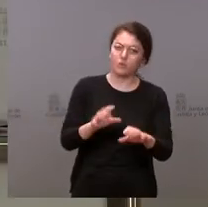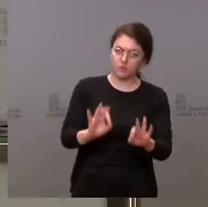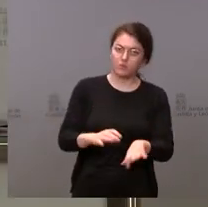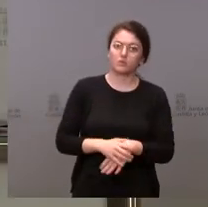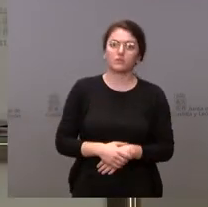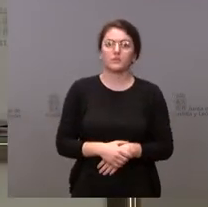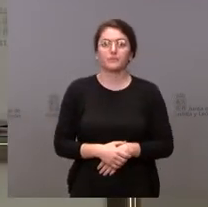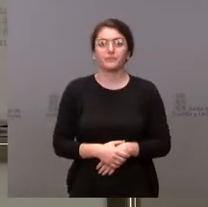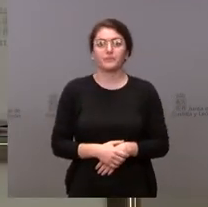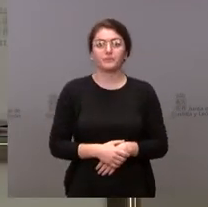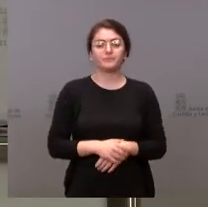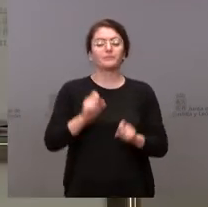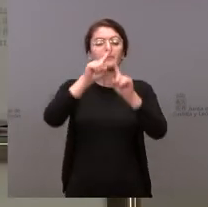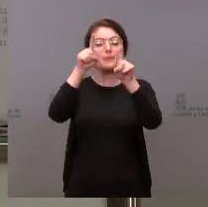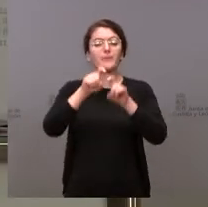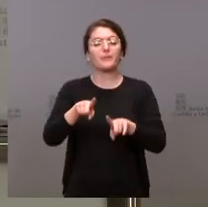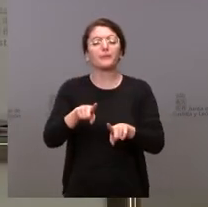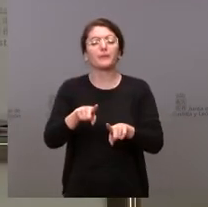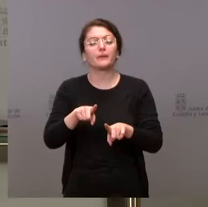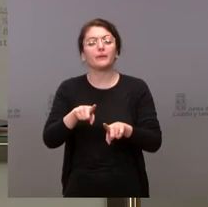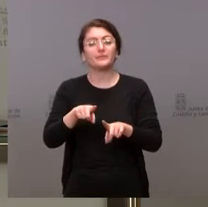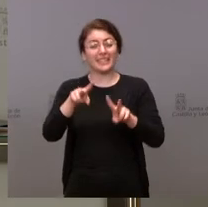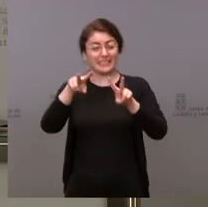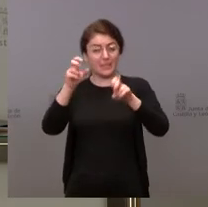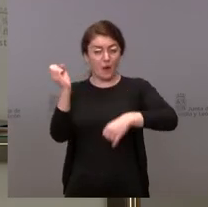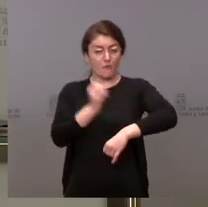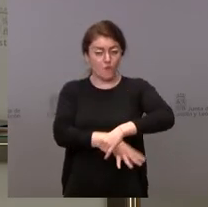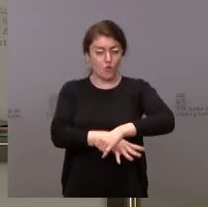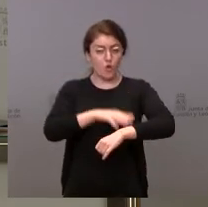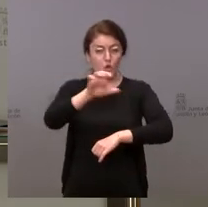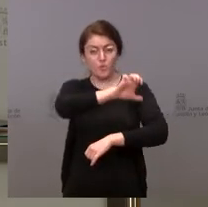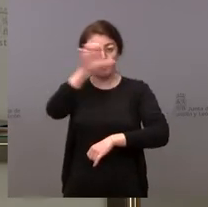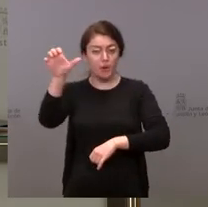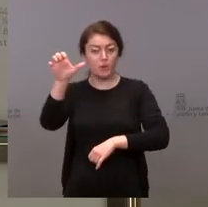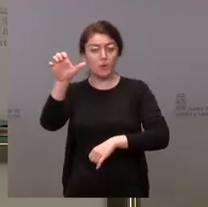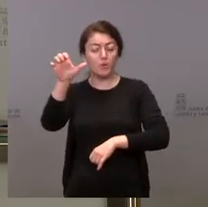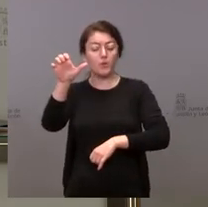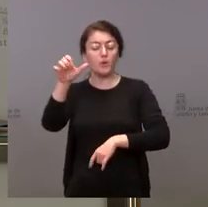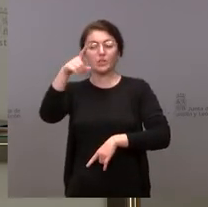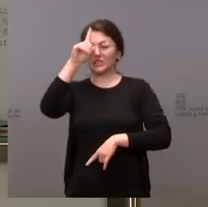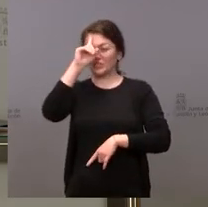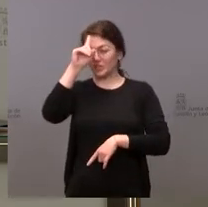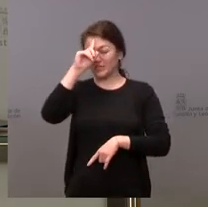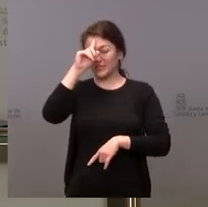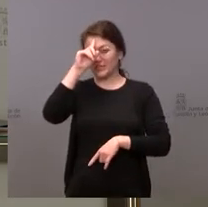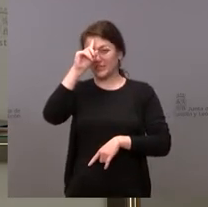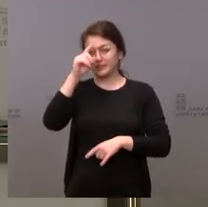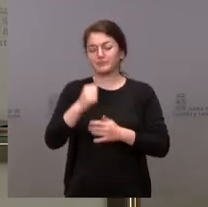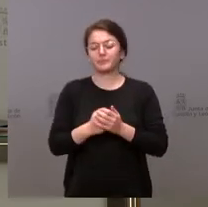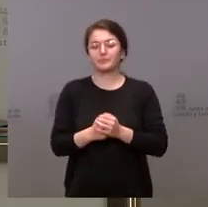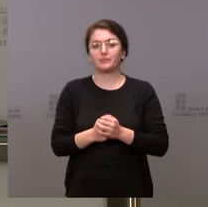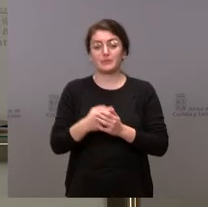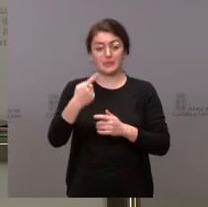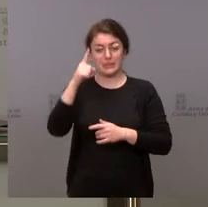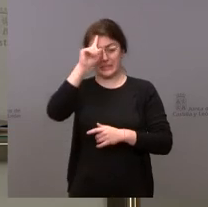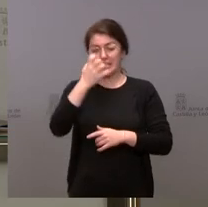y cinco consejeros sobre esto sobre el tema de los fondos europeos no sé hasta qué punto la junta